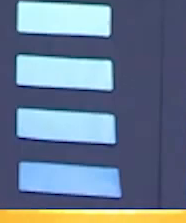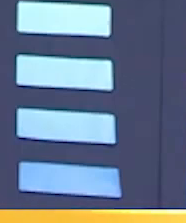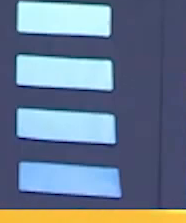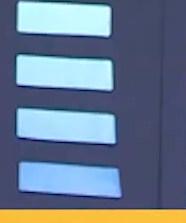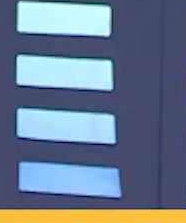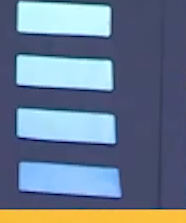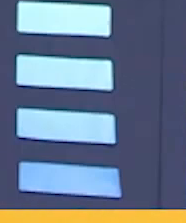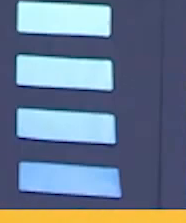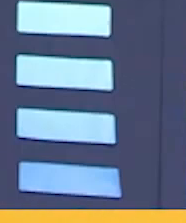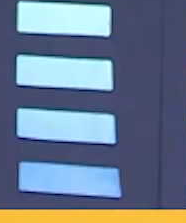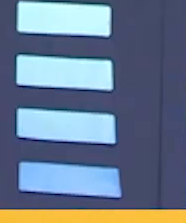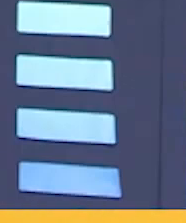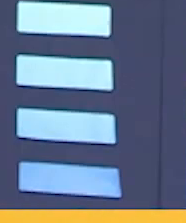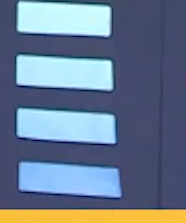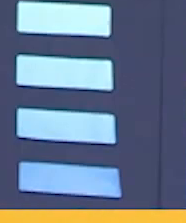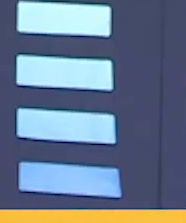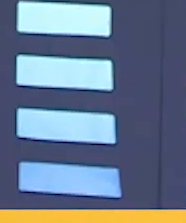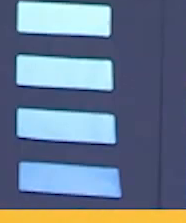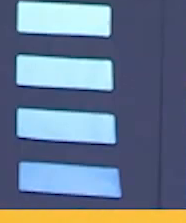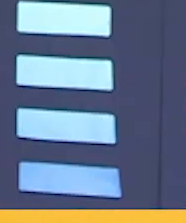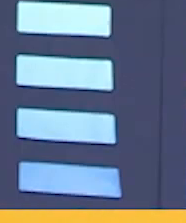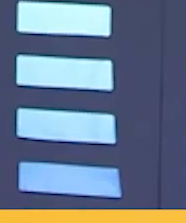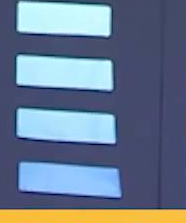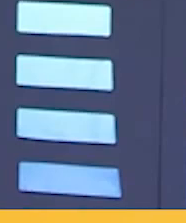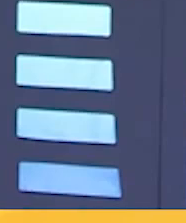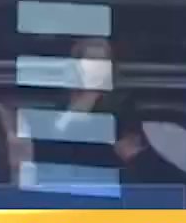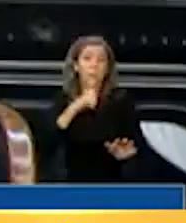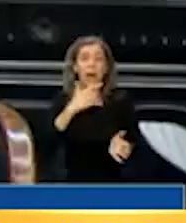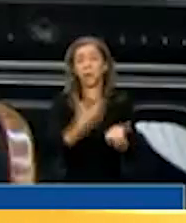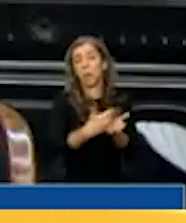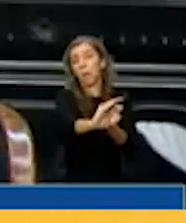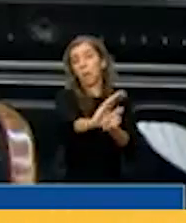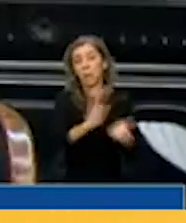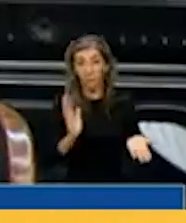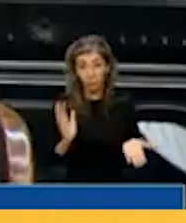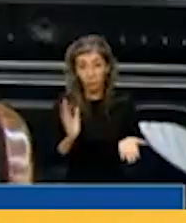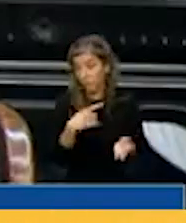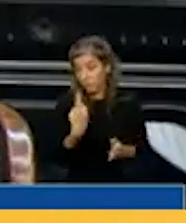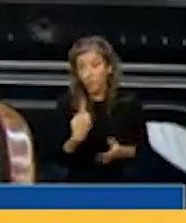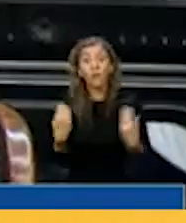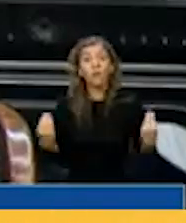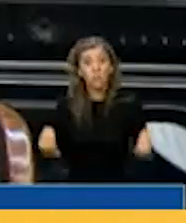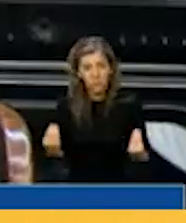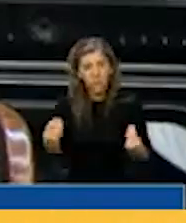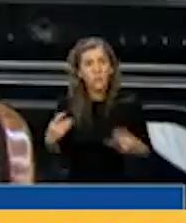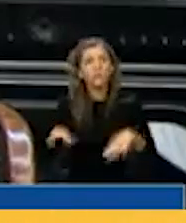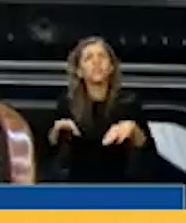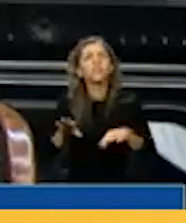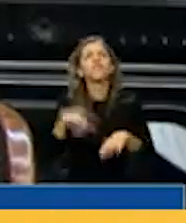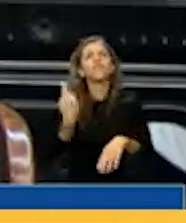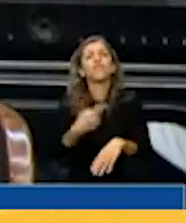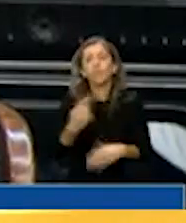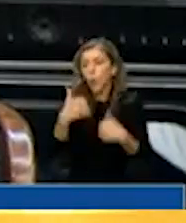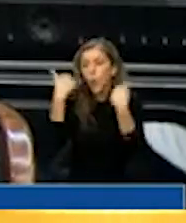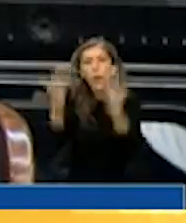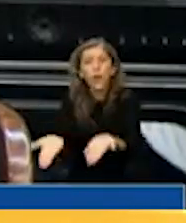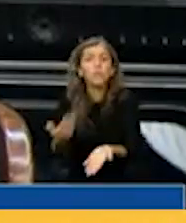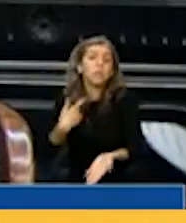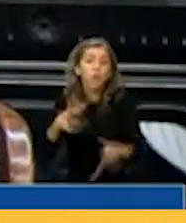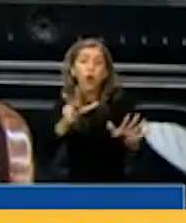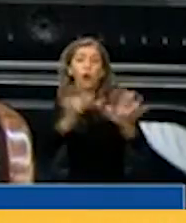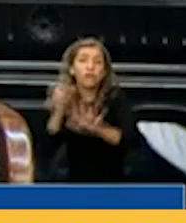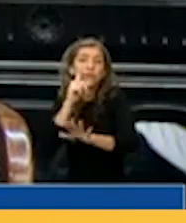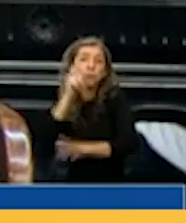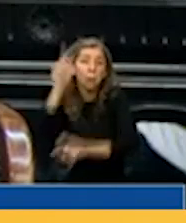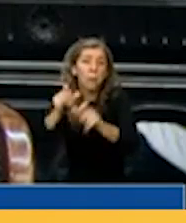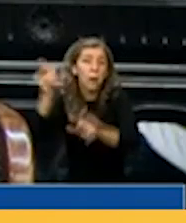Argentina Pero esto decía en el congreso y quiero compartirlo con ustedes es una ley que beneficia 800.000 tipos y